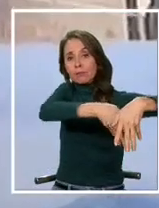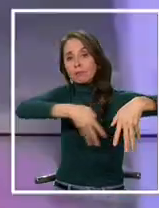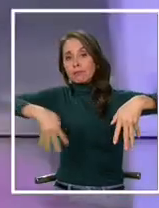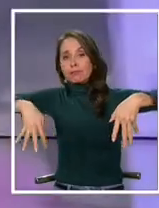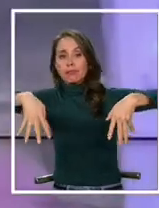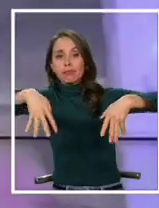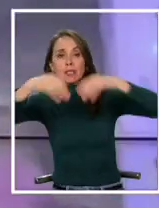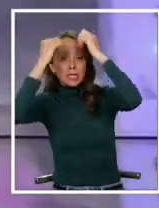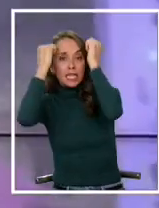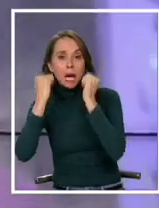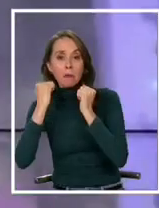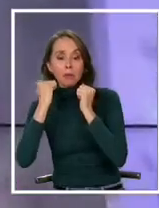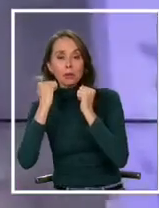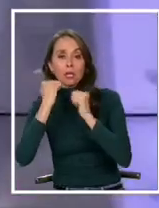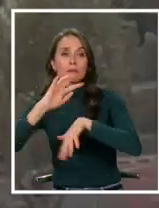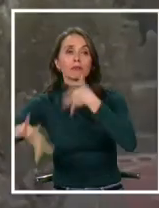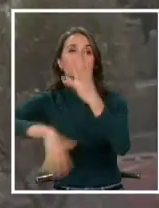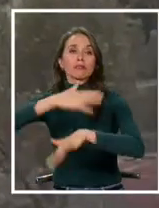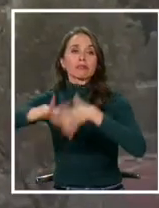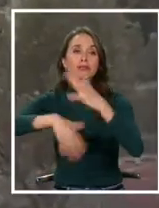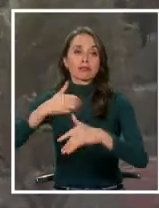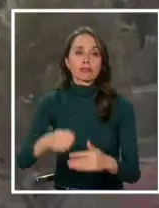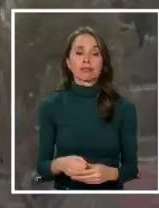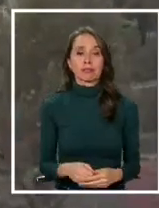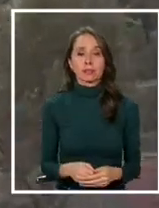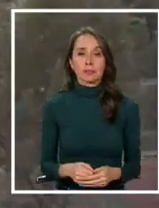mayoría protagonizó desórdenes